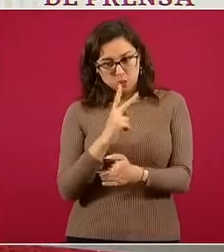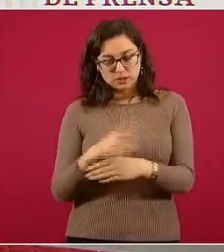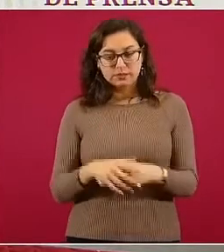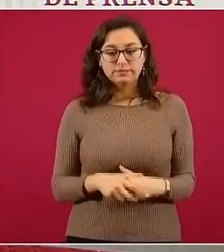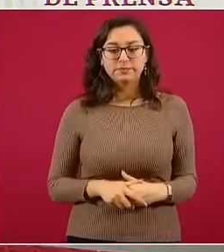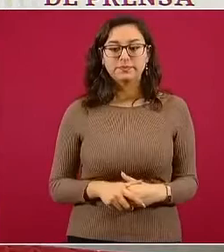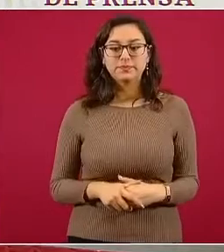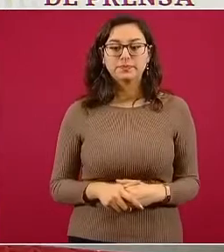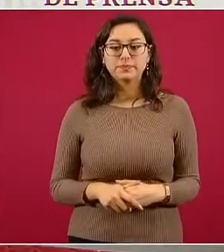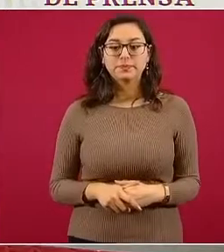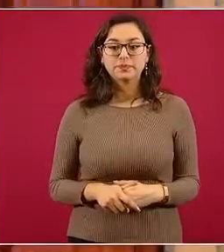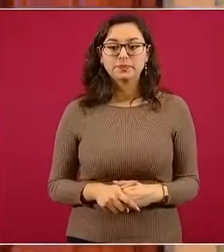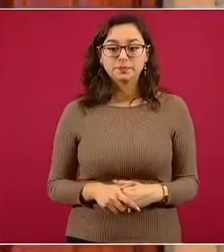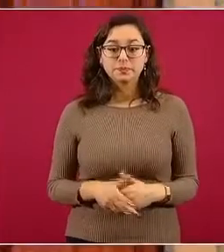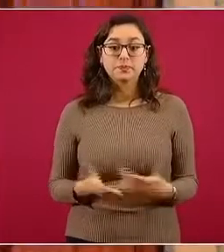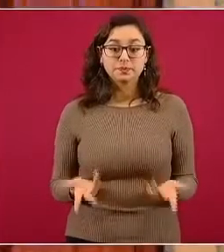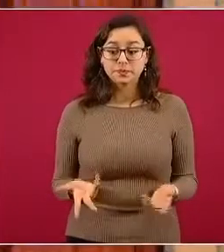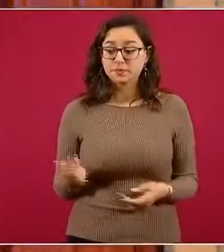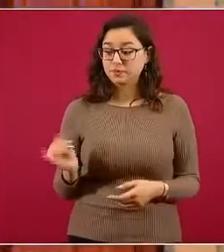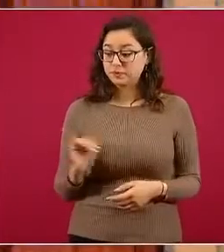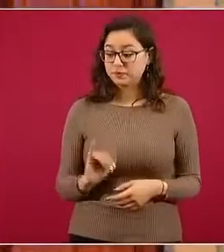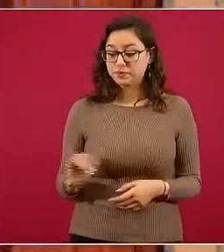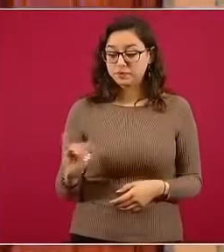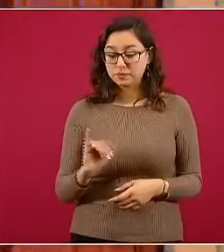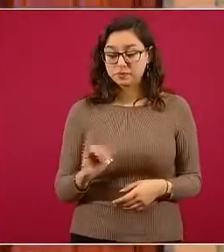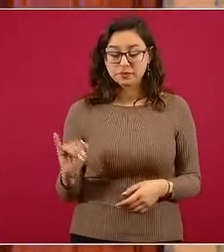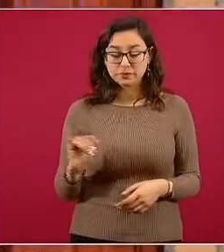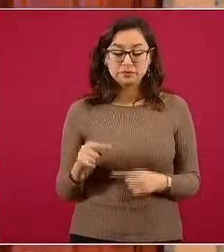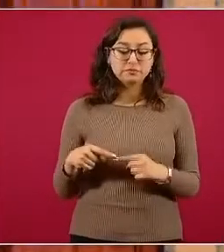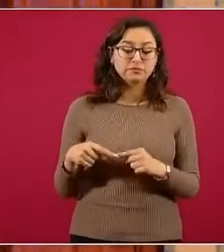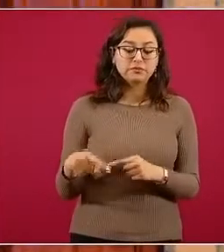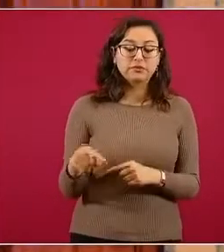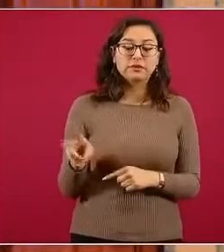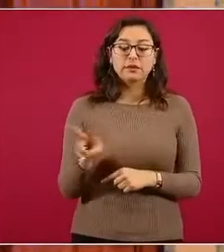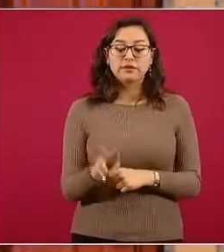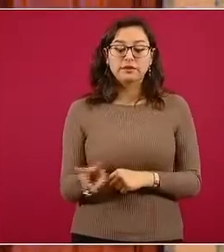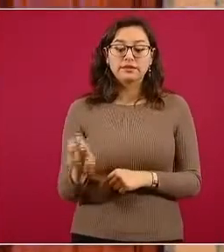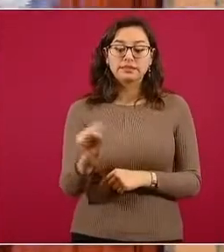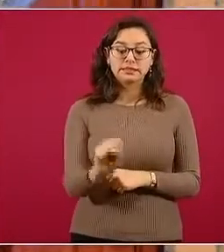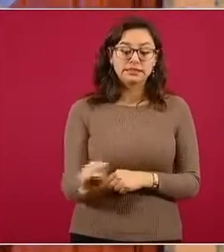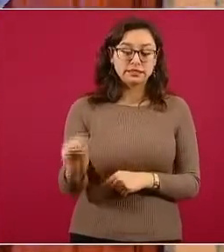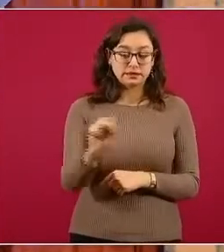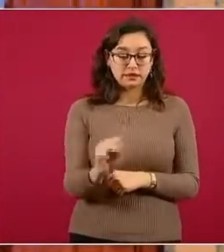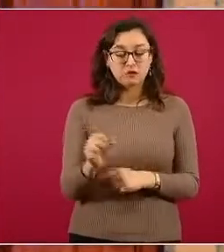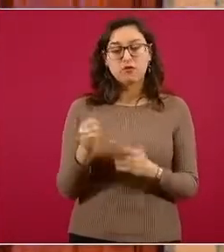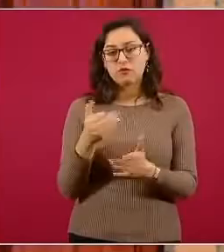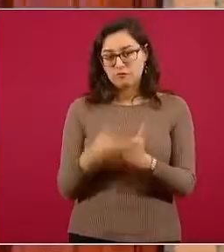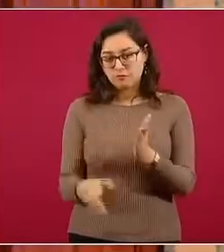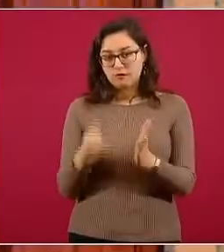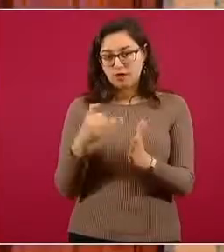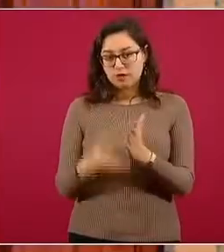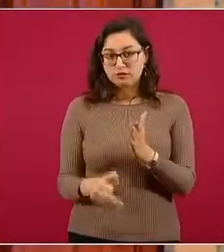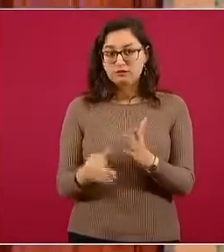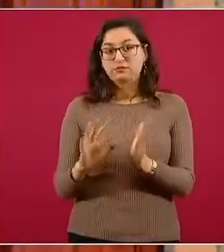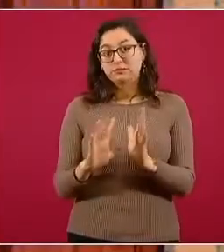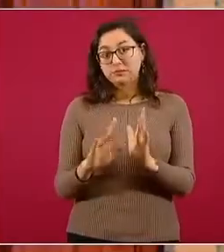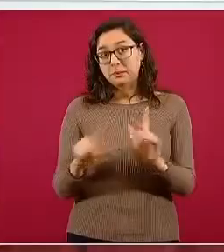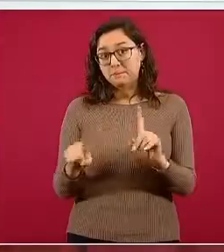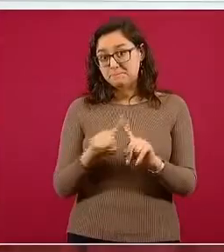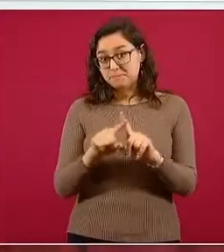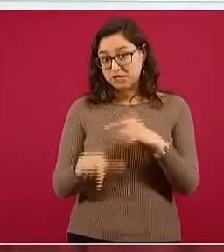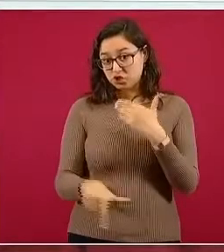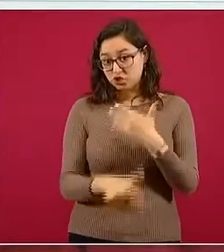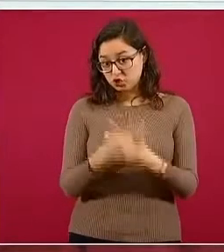28. Estamos jueves, todavía nos falta para efectos de esta semana el viernes, el sábado, en función de que este más 12% todavía